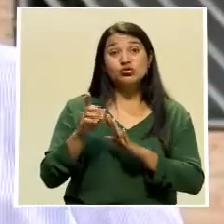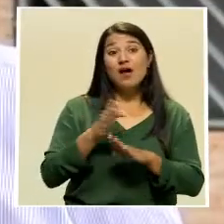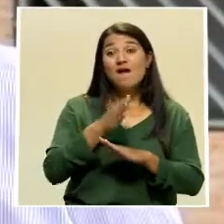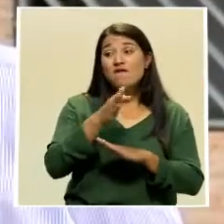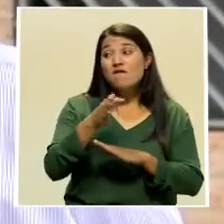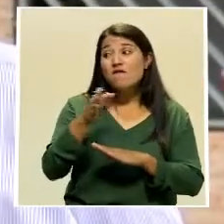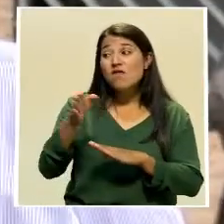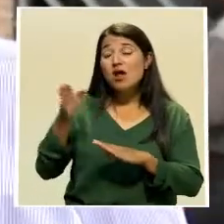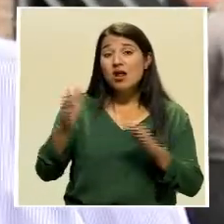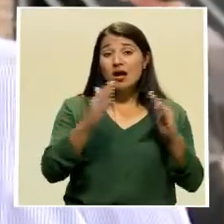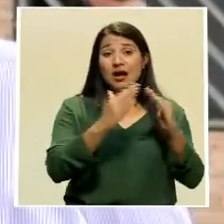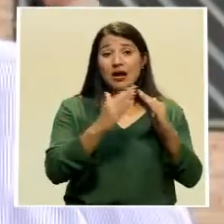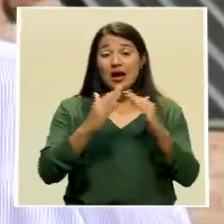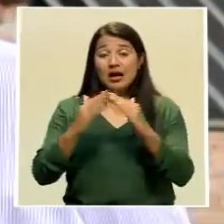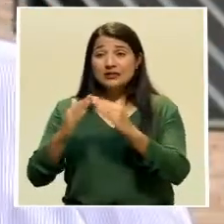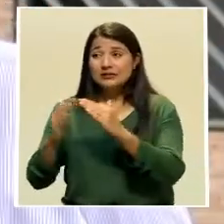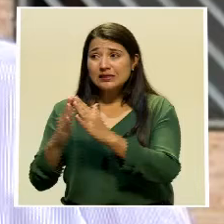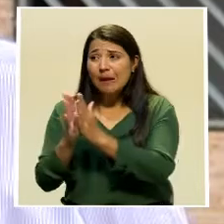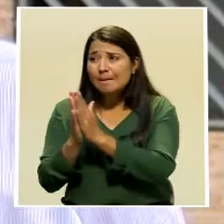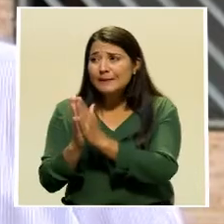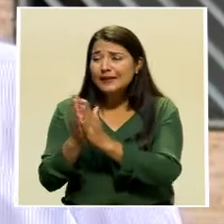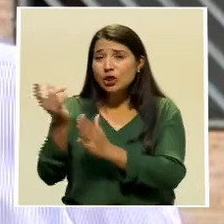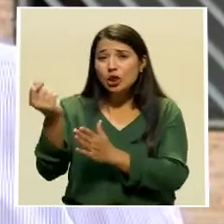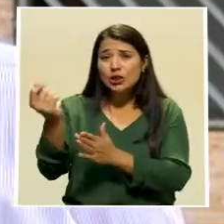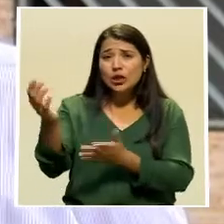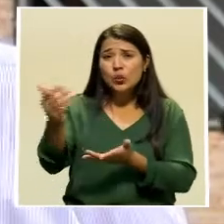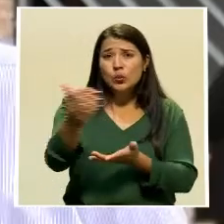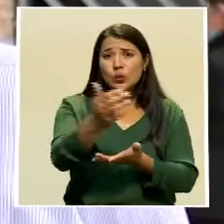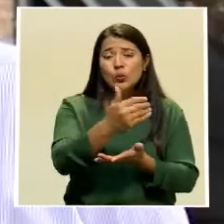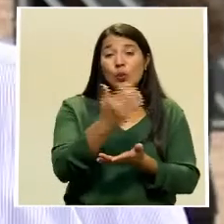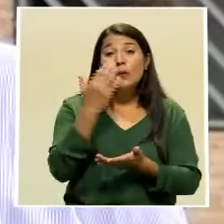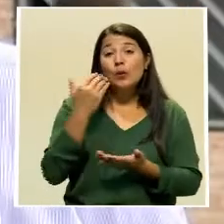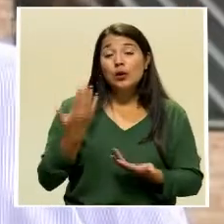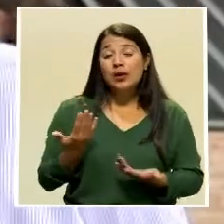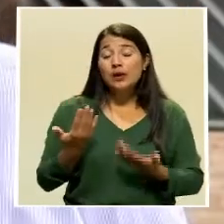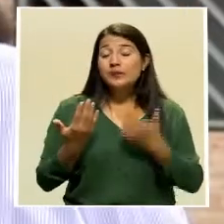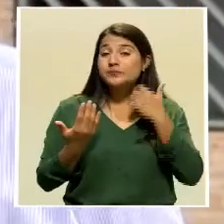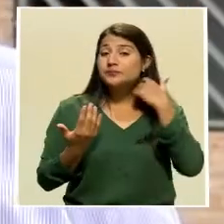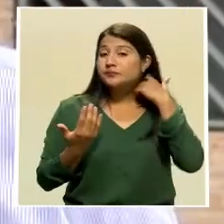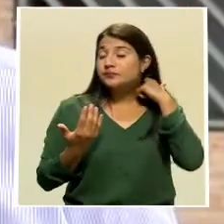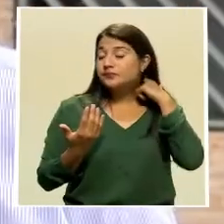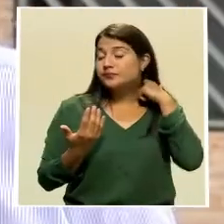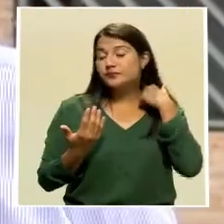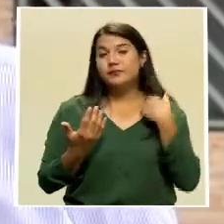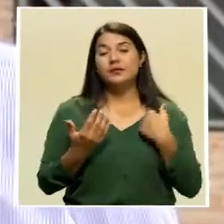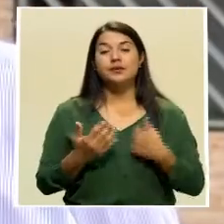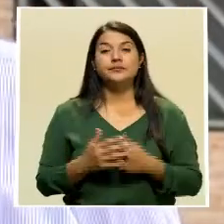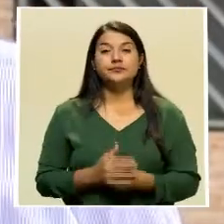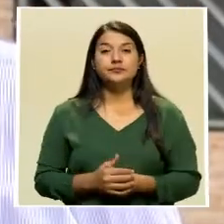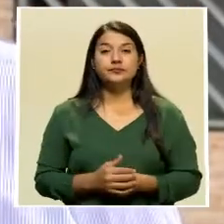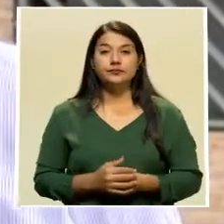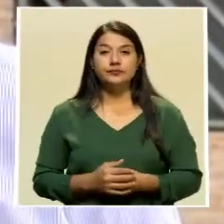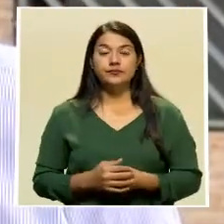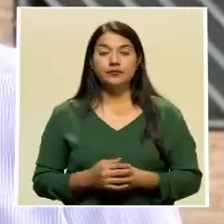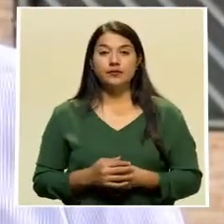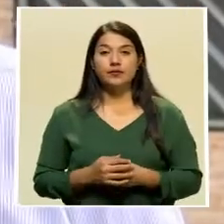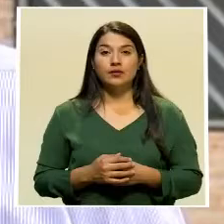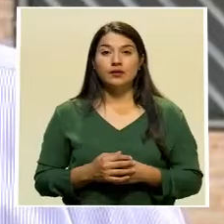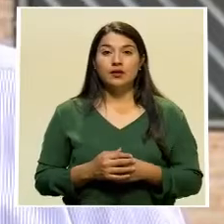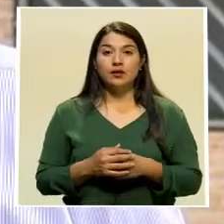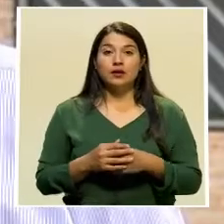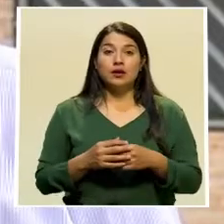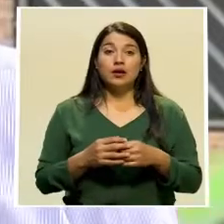a recoger dinero, porque realmente la familia pues es estable,